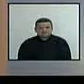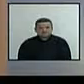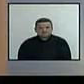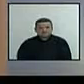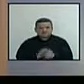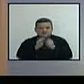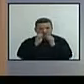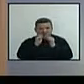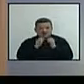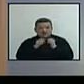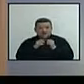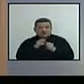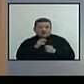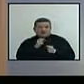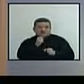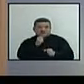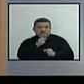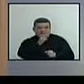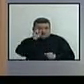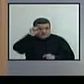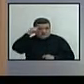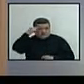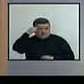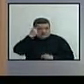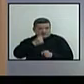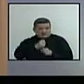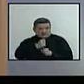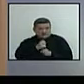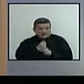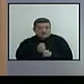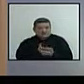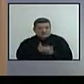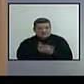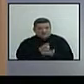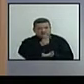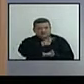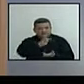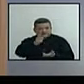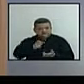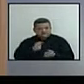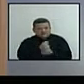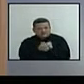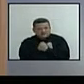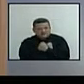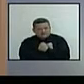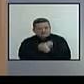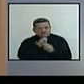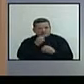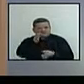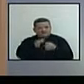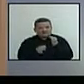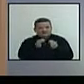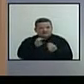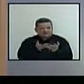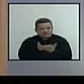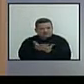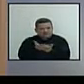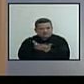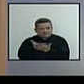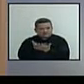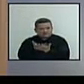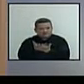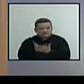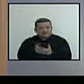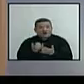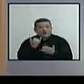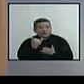Por los que rigen los destinos de los pueblos, para que estimulen y favorezcan los actos de amor, justicia y solidaridad que surgen